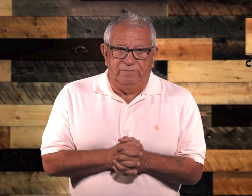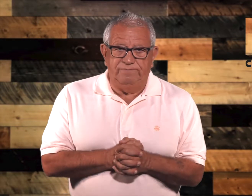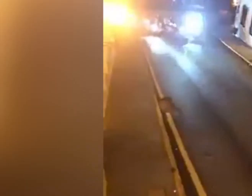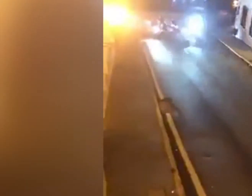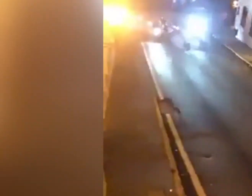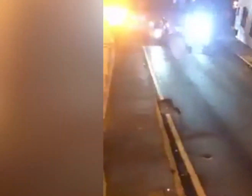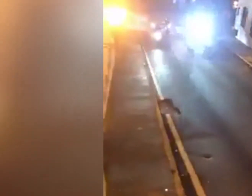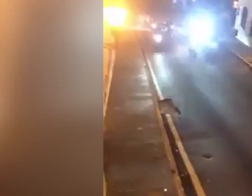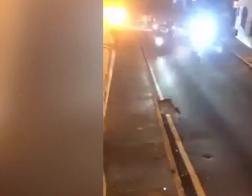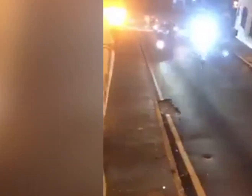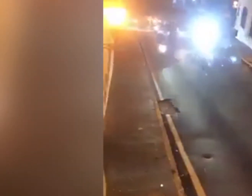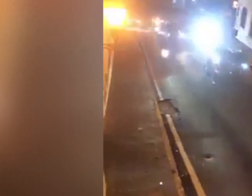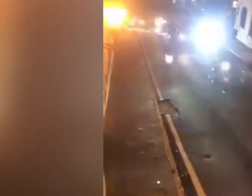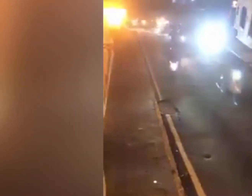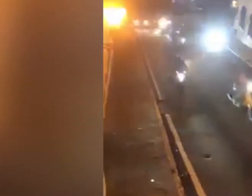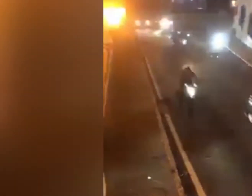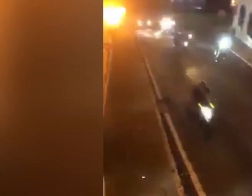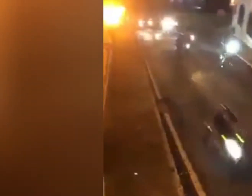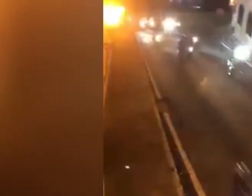lo que pase